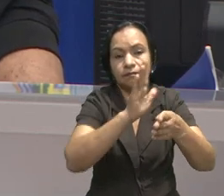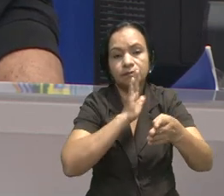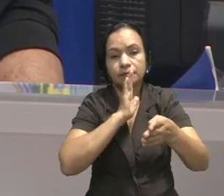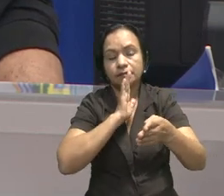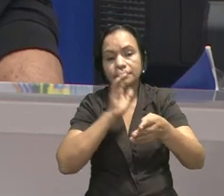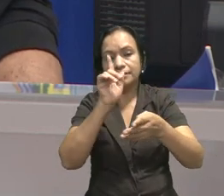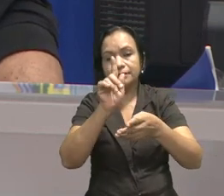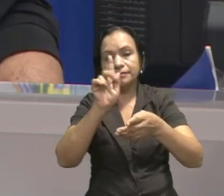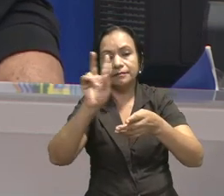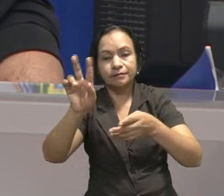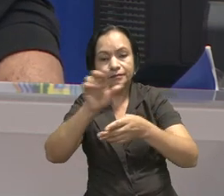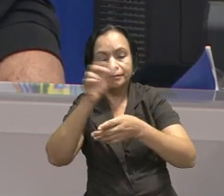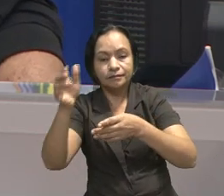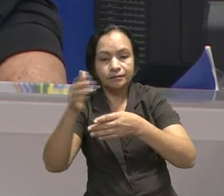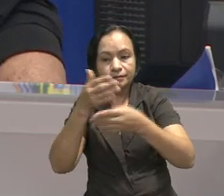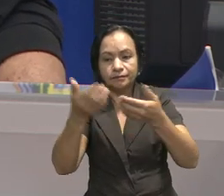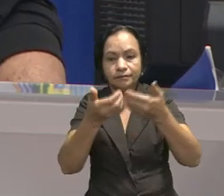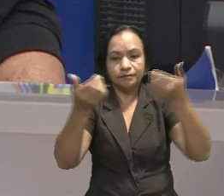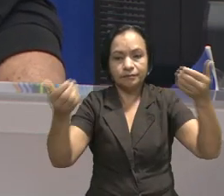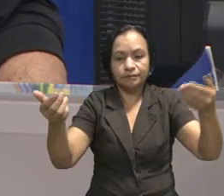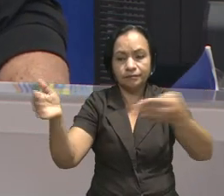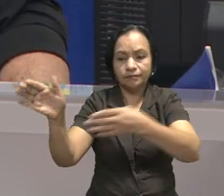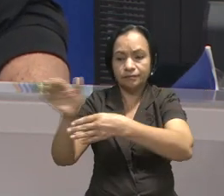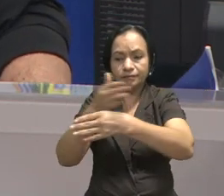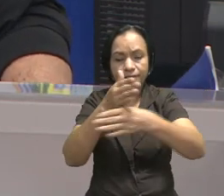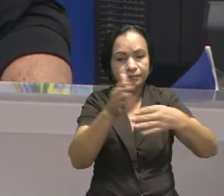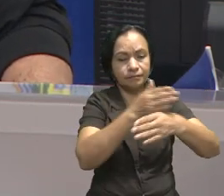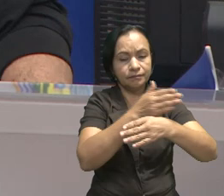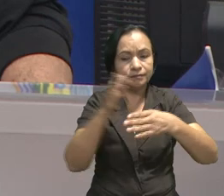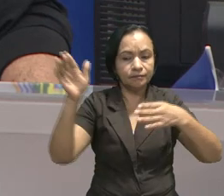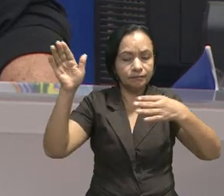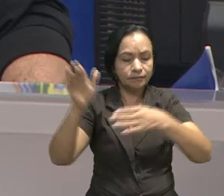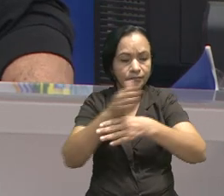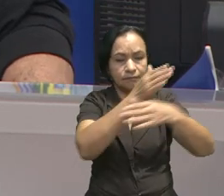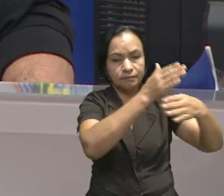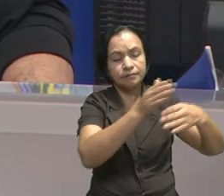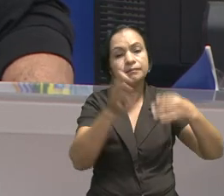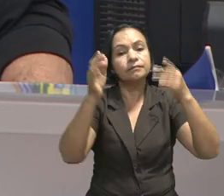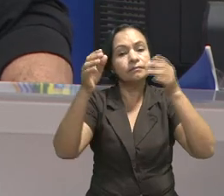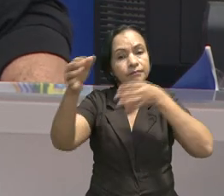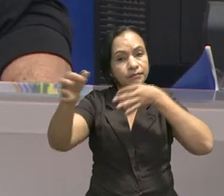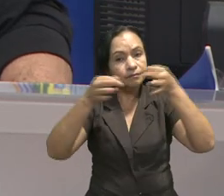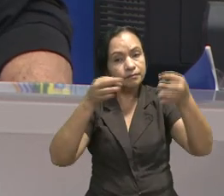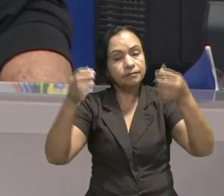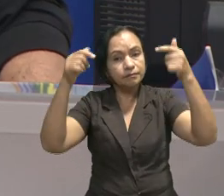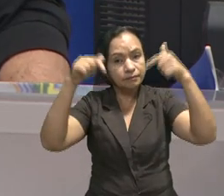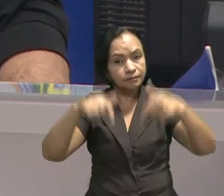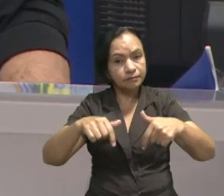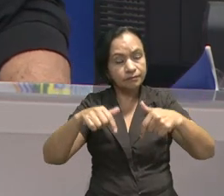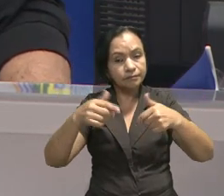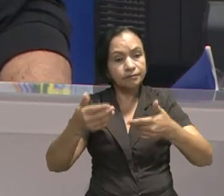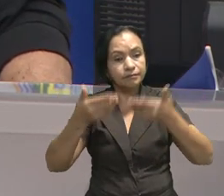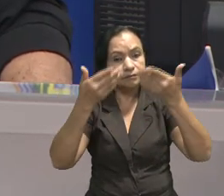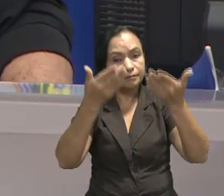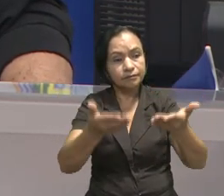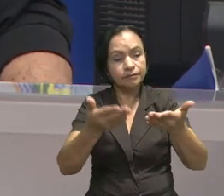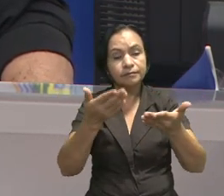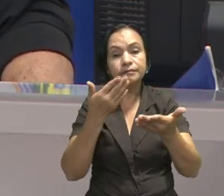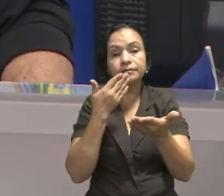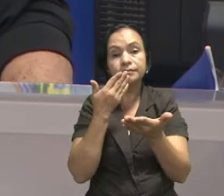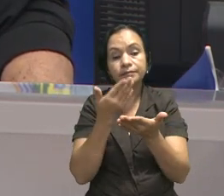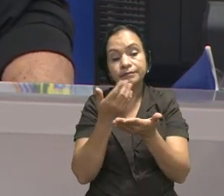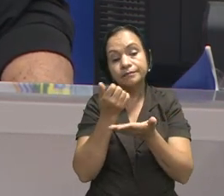en la televisión. Entonces, hay que aclarar, pues, que aquí estamos otorgando